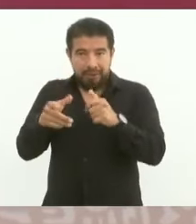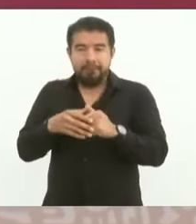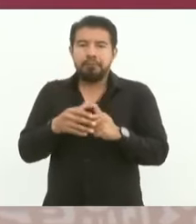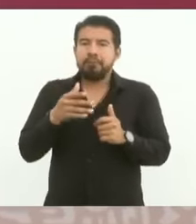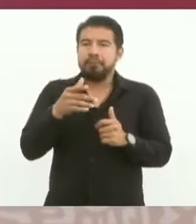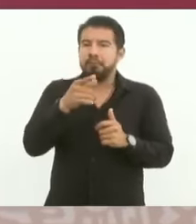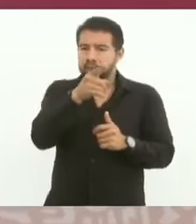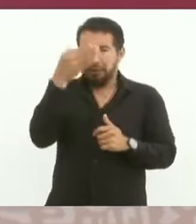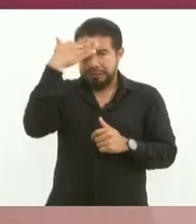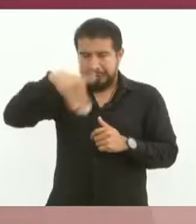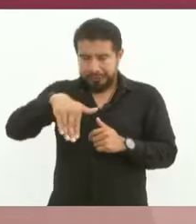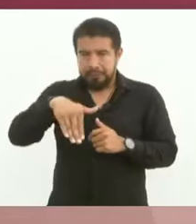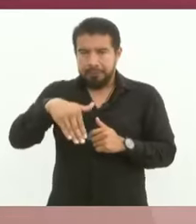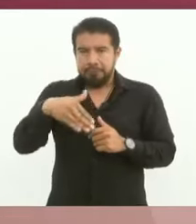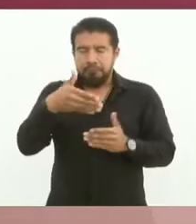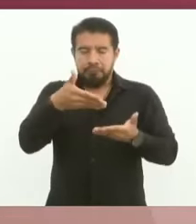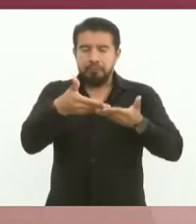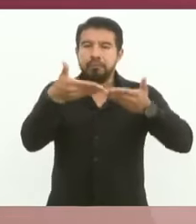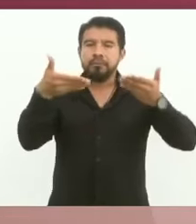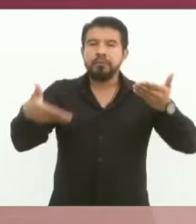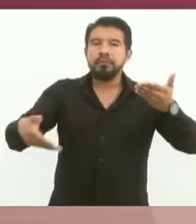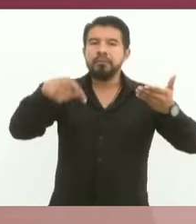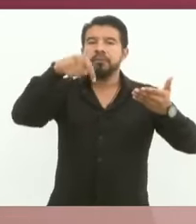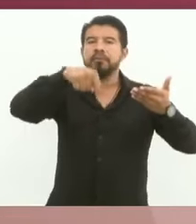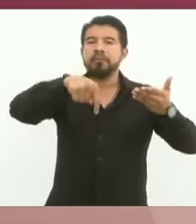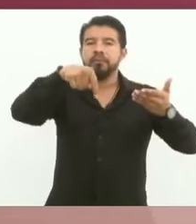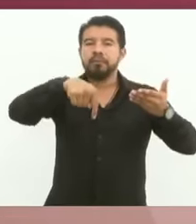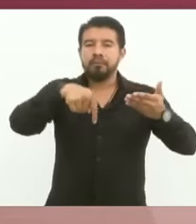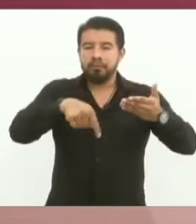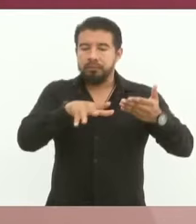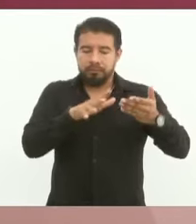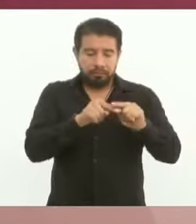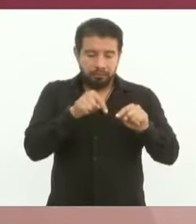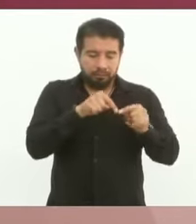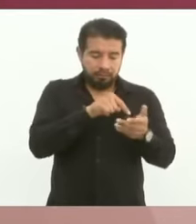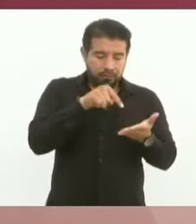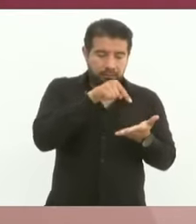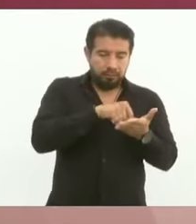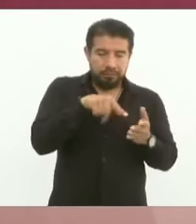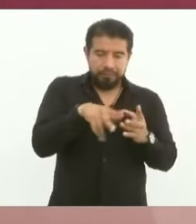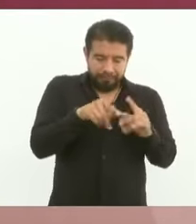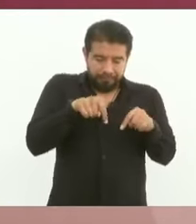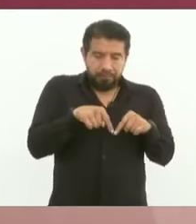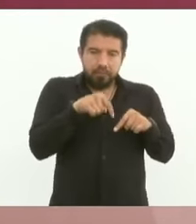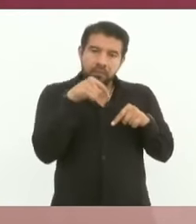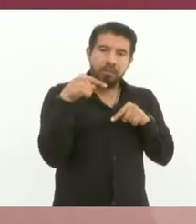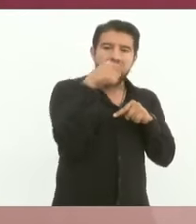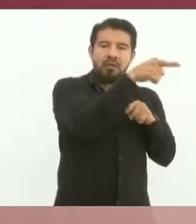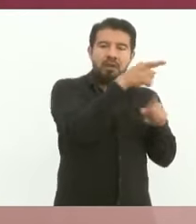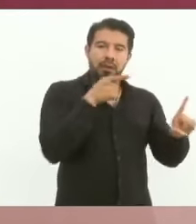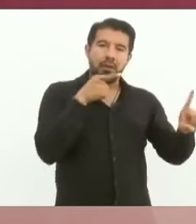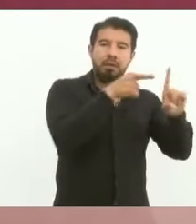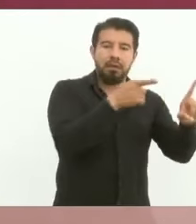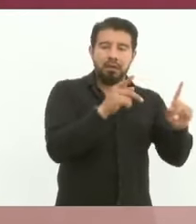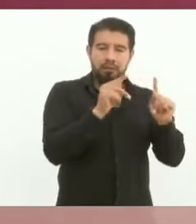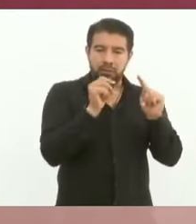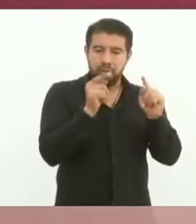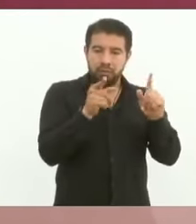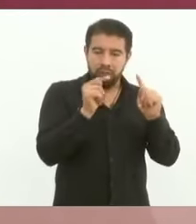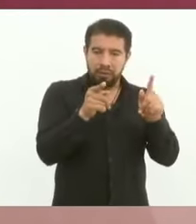sabe, ahora para ir a Tuxtla de la